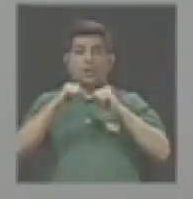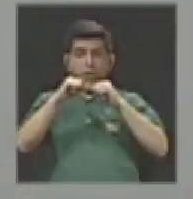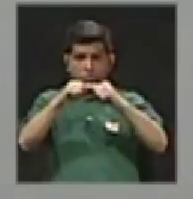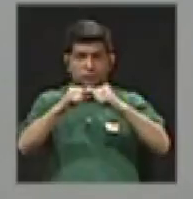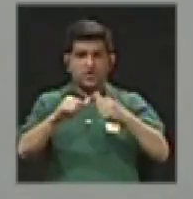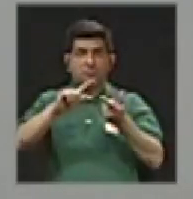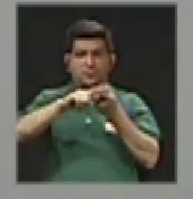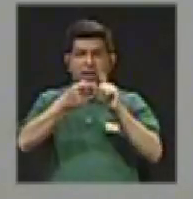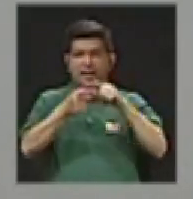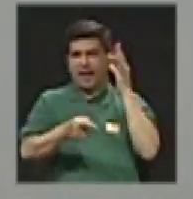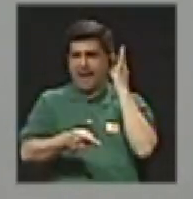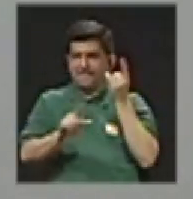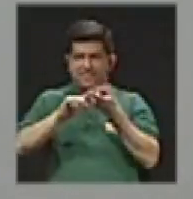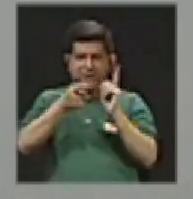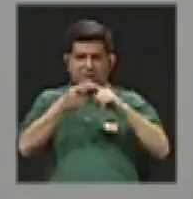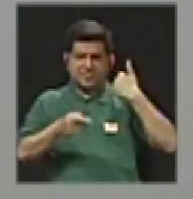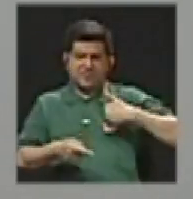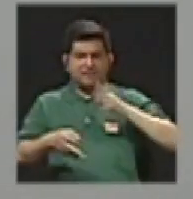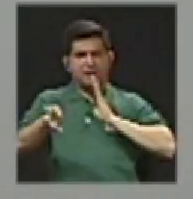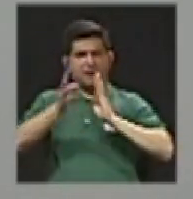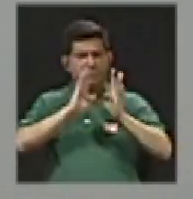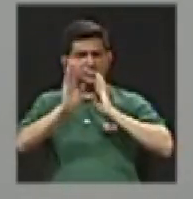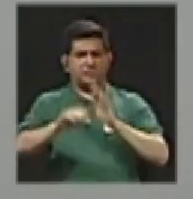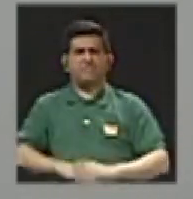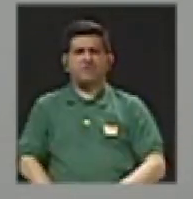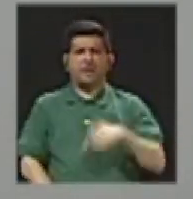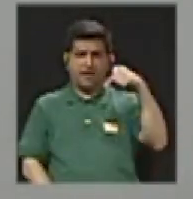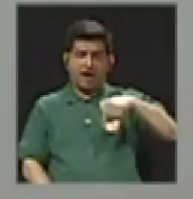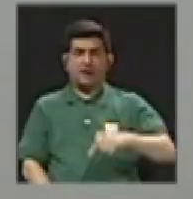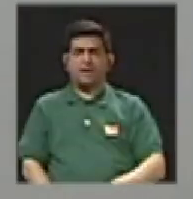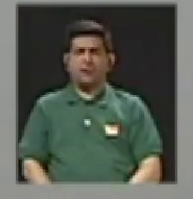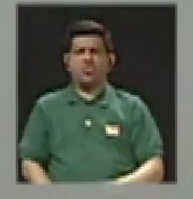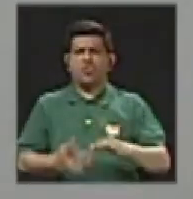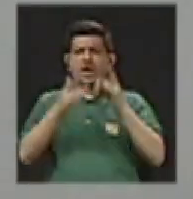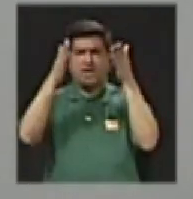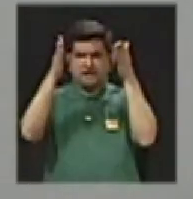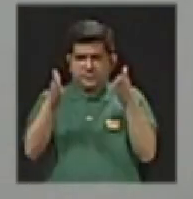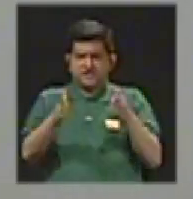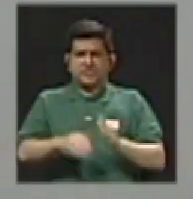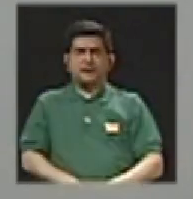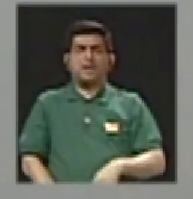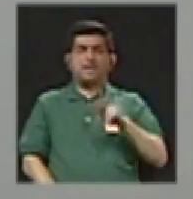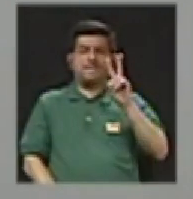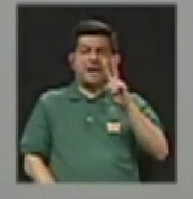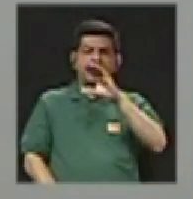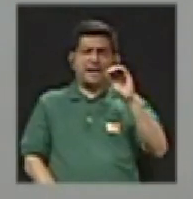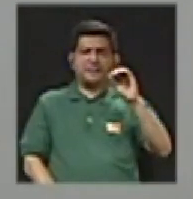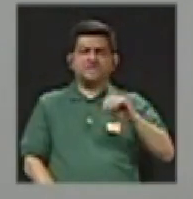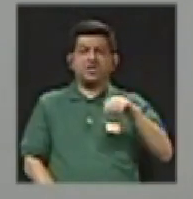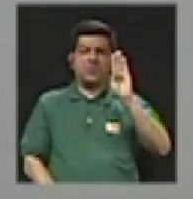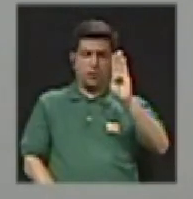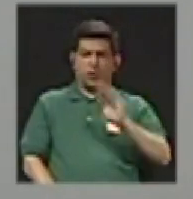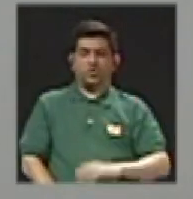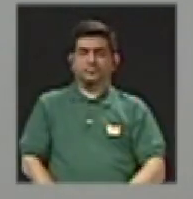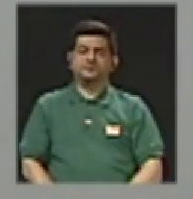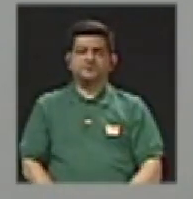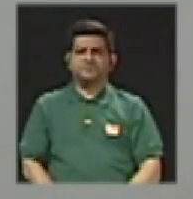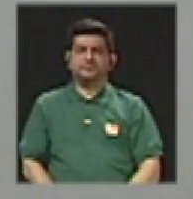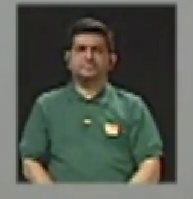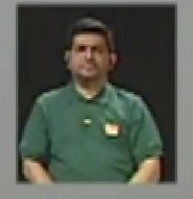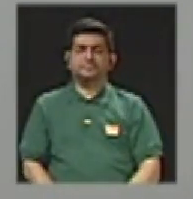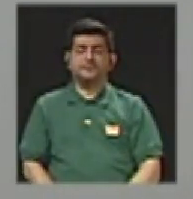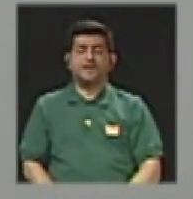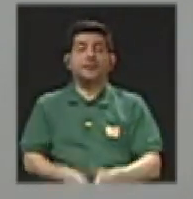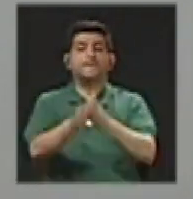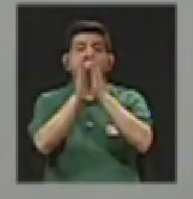Continuamos, amigas y amigos, conversando con los expertos Vargas y Bullón y vamos